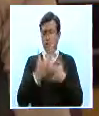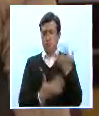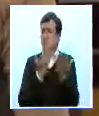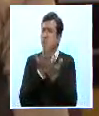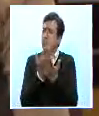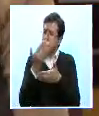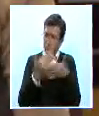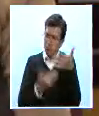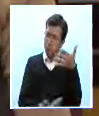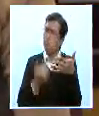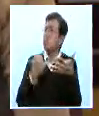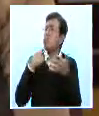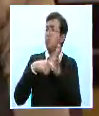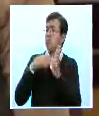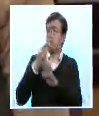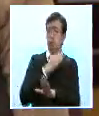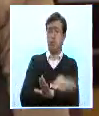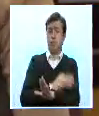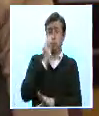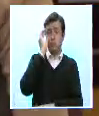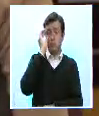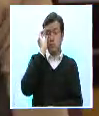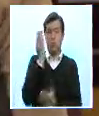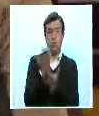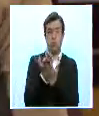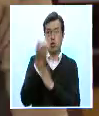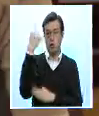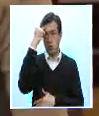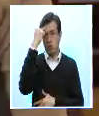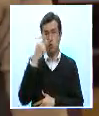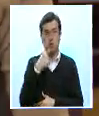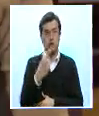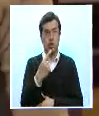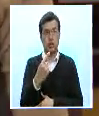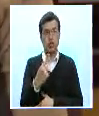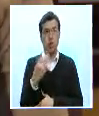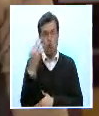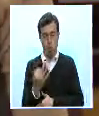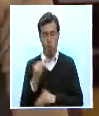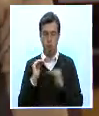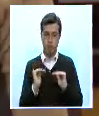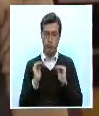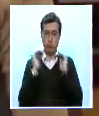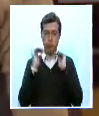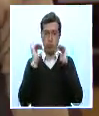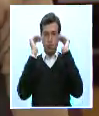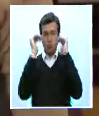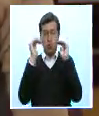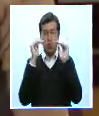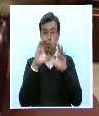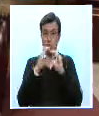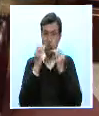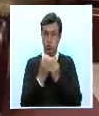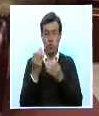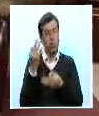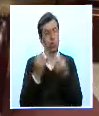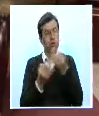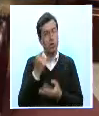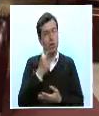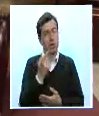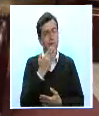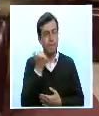hago alusión a aquello porque la propuesta inicial que vino desde el ejecutivo planteaba montos específicos la comisión de justicia consideró que tenía